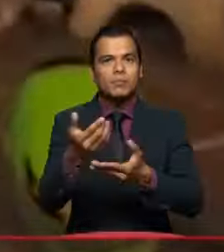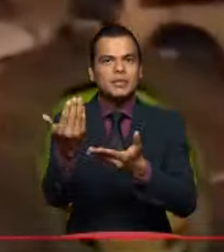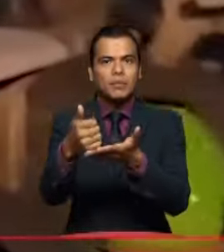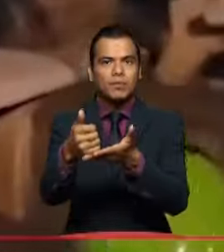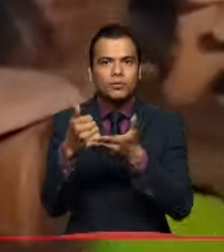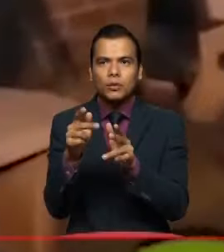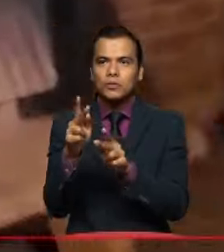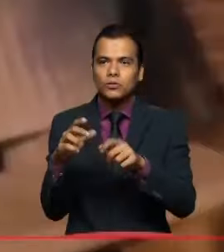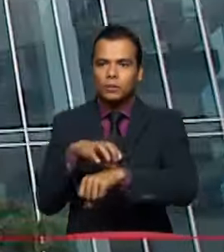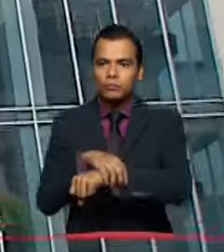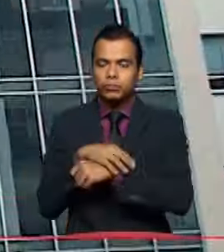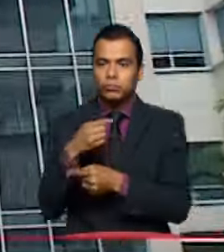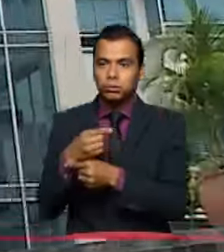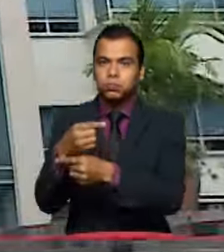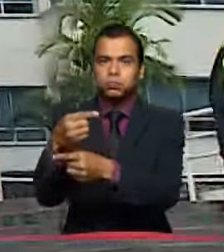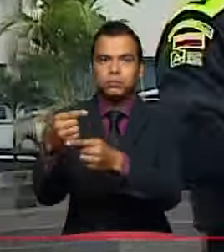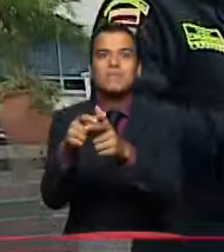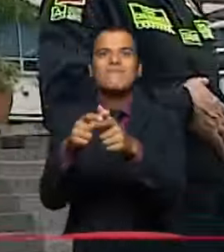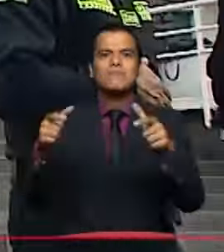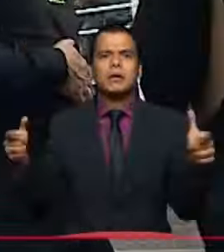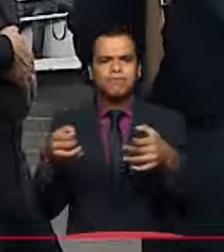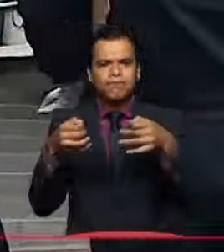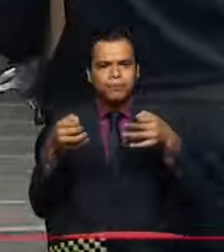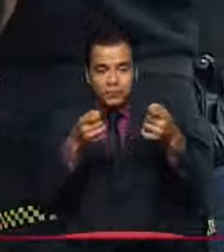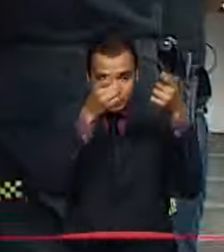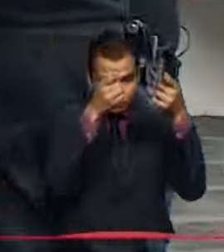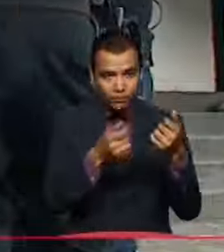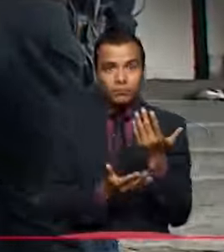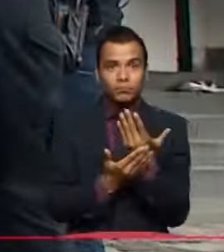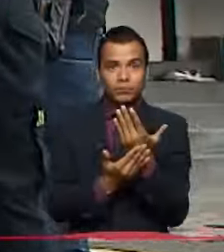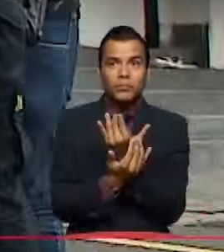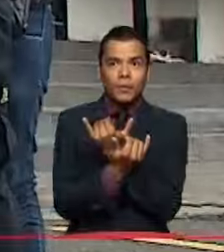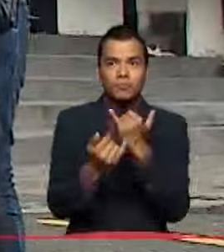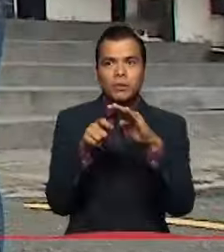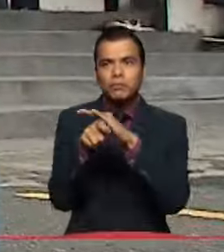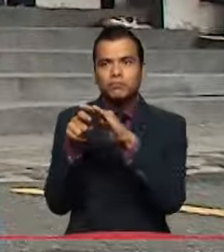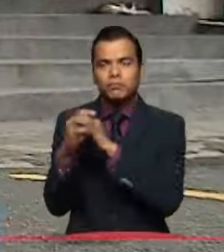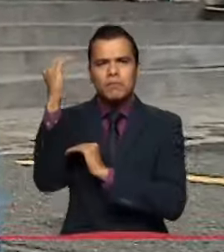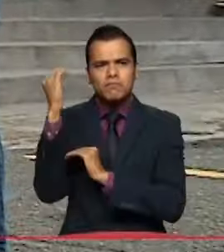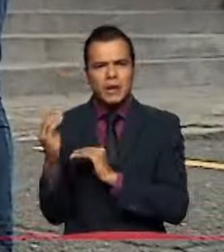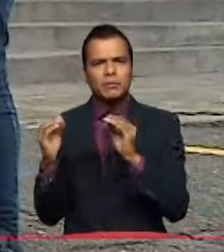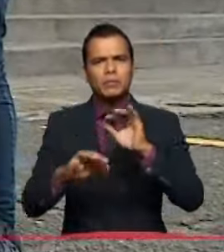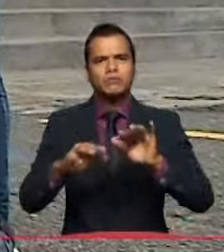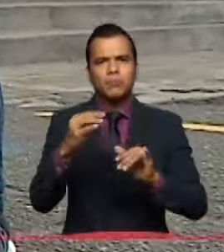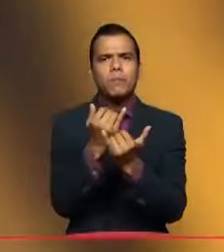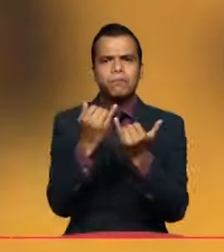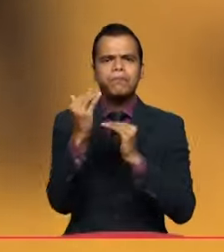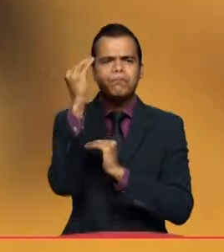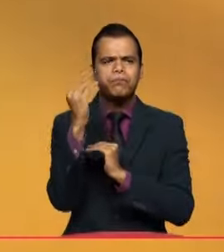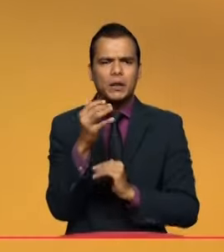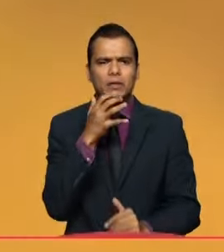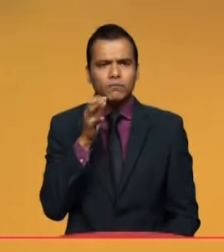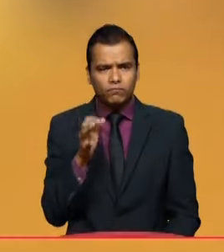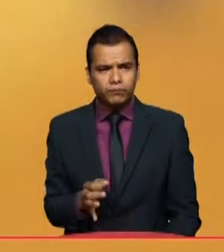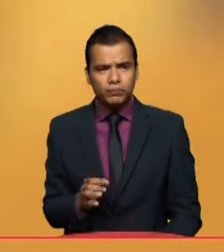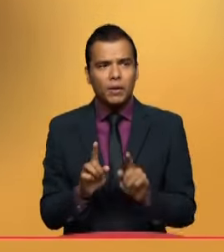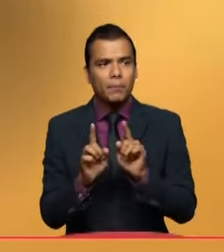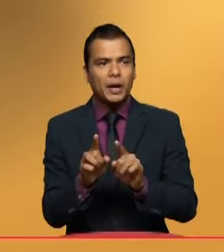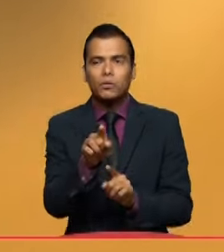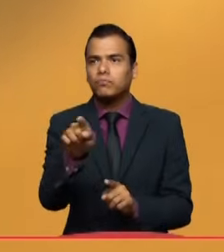Y a pesar de los resultados positivos que se reflejan en datos como menos homicidios y hurtos según la policía, la preocupación es porque la gente no deja